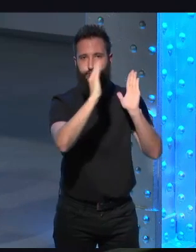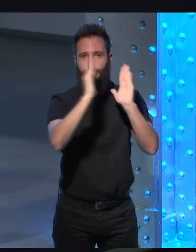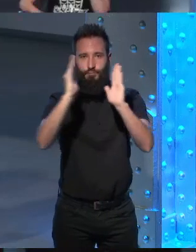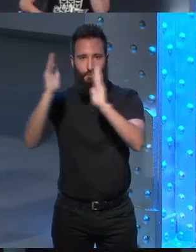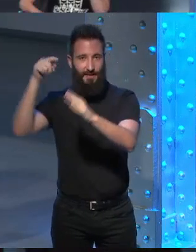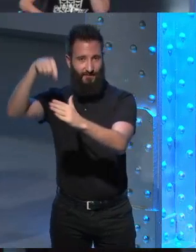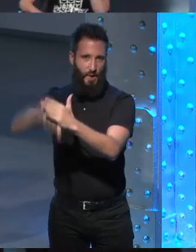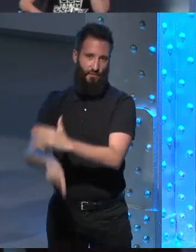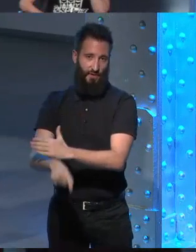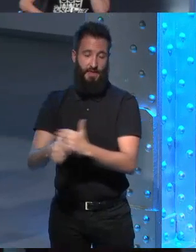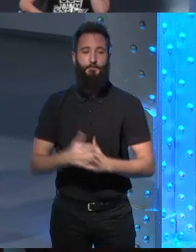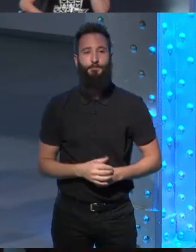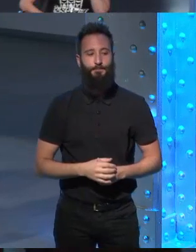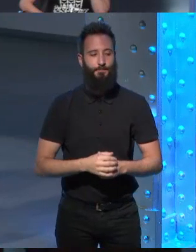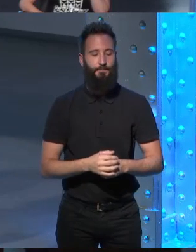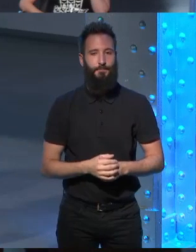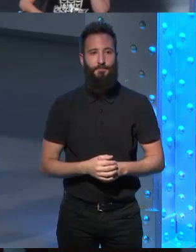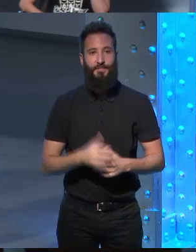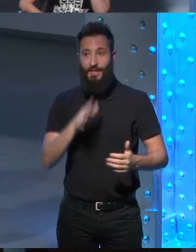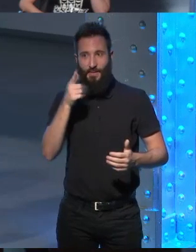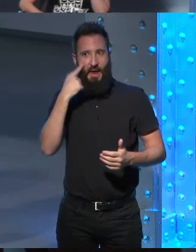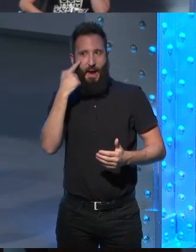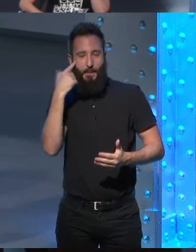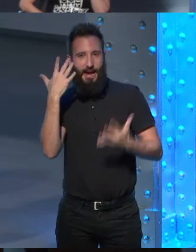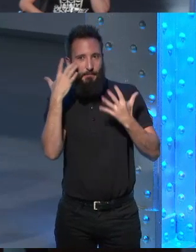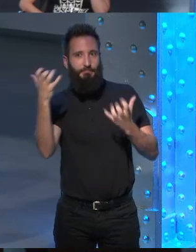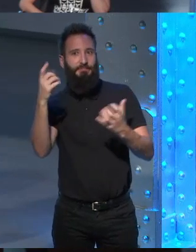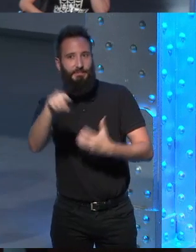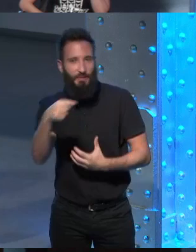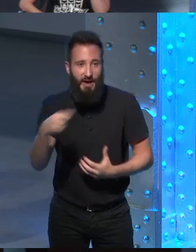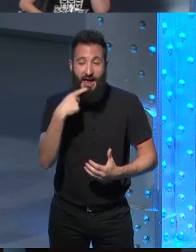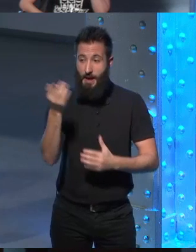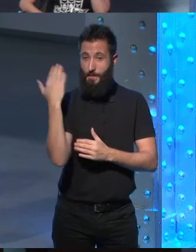Oh, qué golpe le acabo de dar a esto. Era para ver si estabais atentos y seguís mandando preguntas.